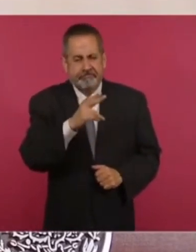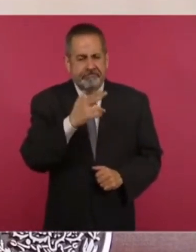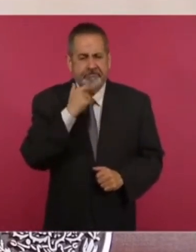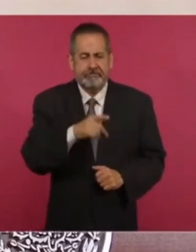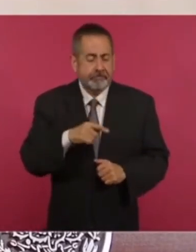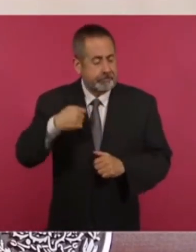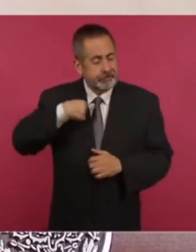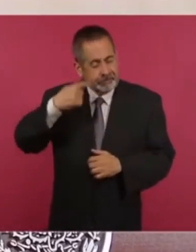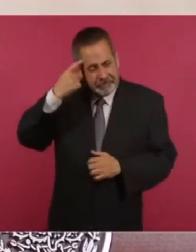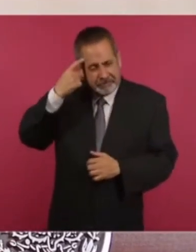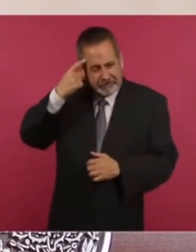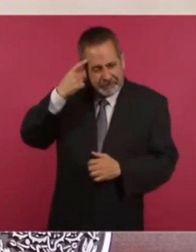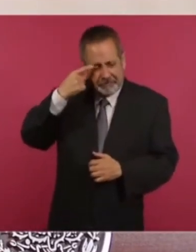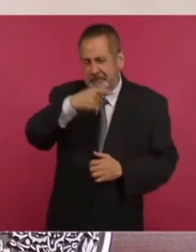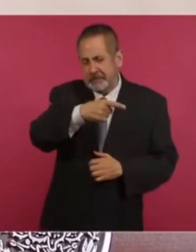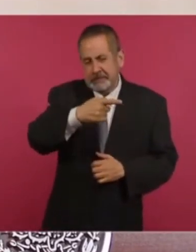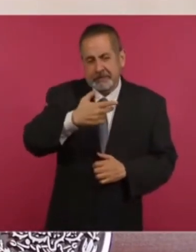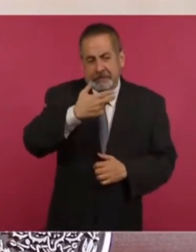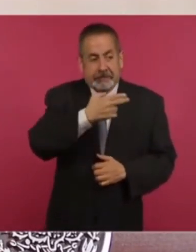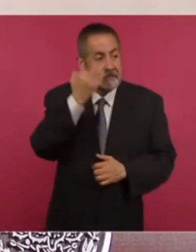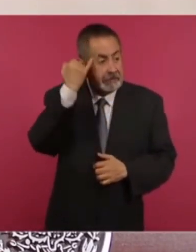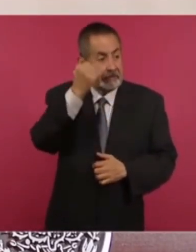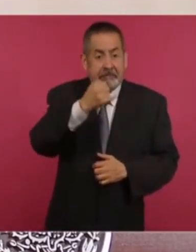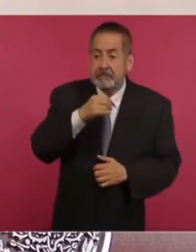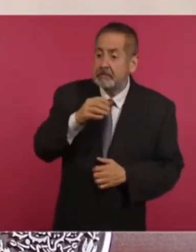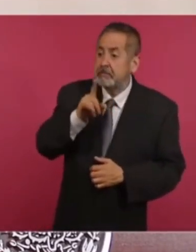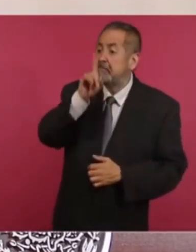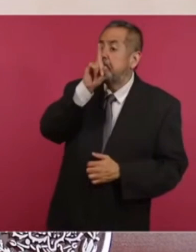pienso yo que ha funcionado